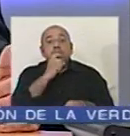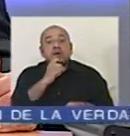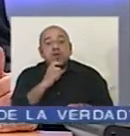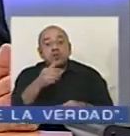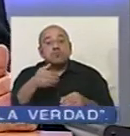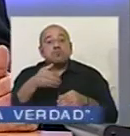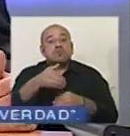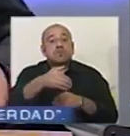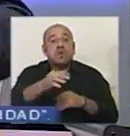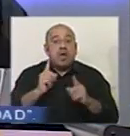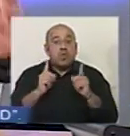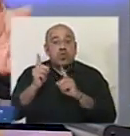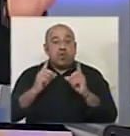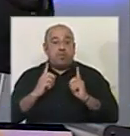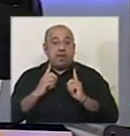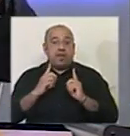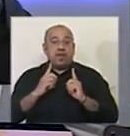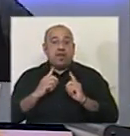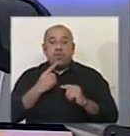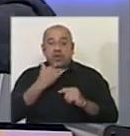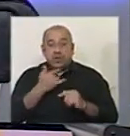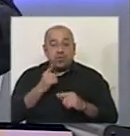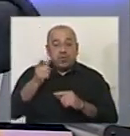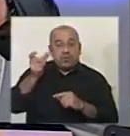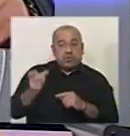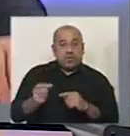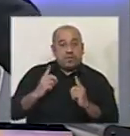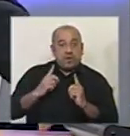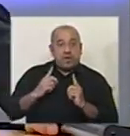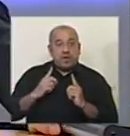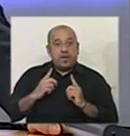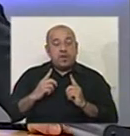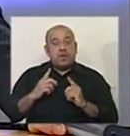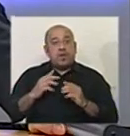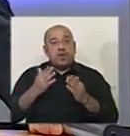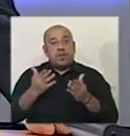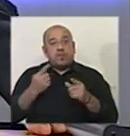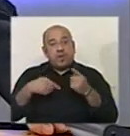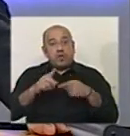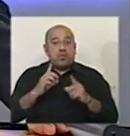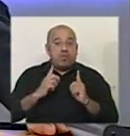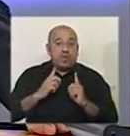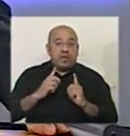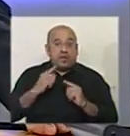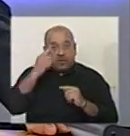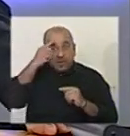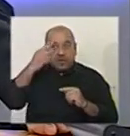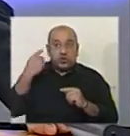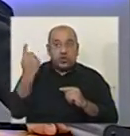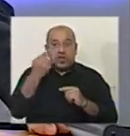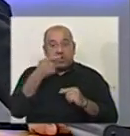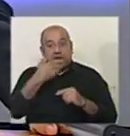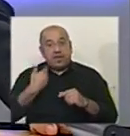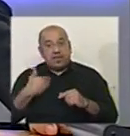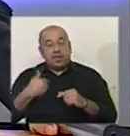esperan algunos, como espera Christine Lagarde, por decir alguien en concreto, pero como esperan los organismos internacionales que Argentina se